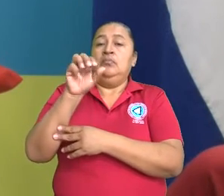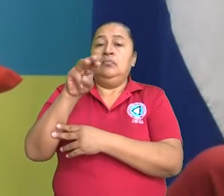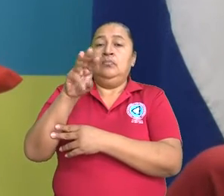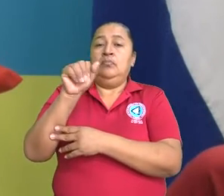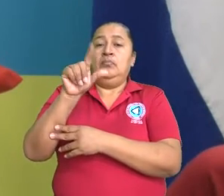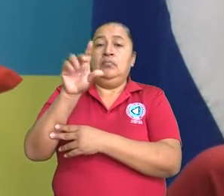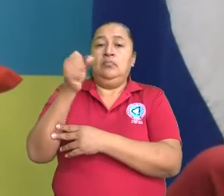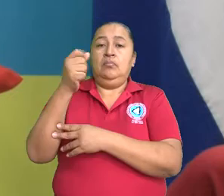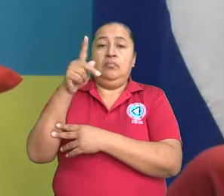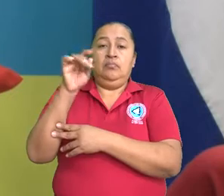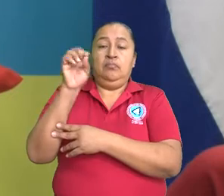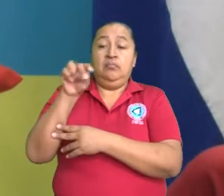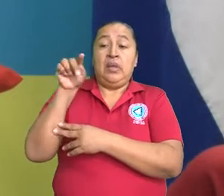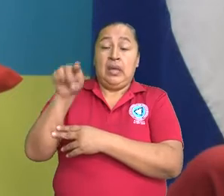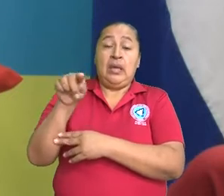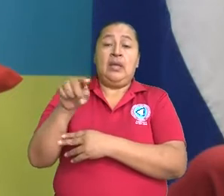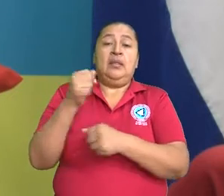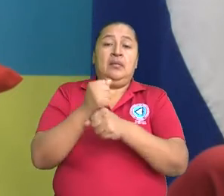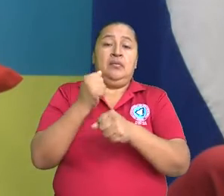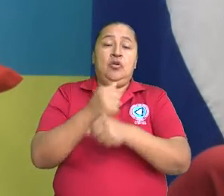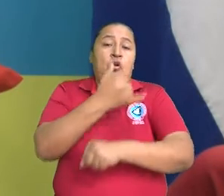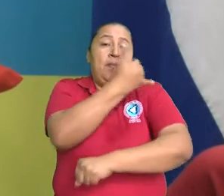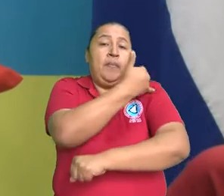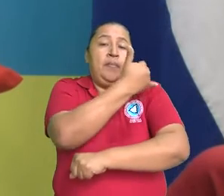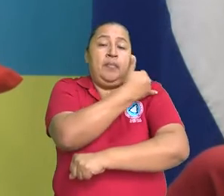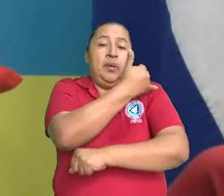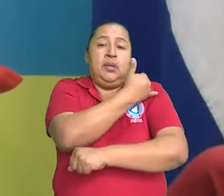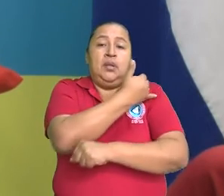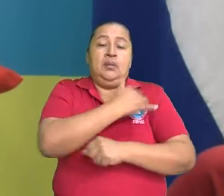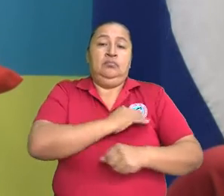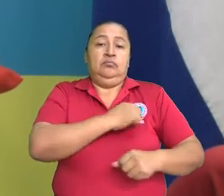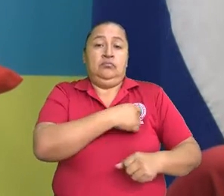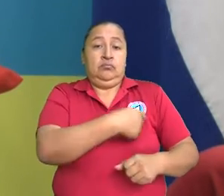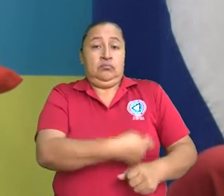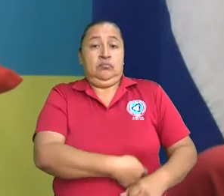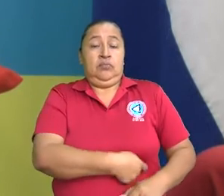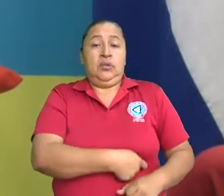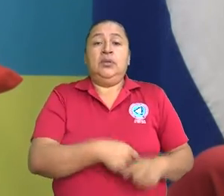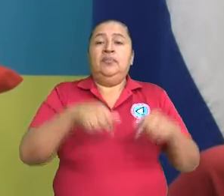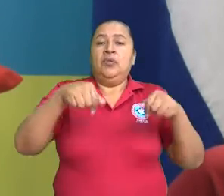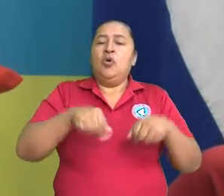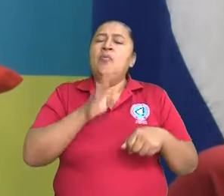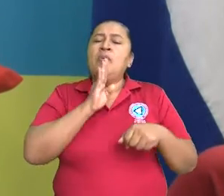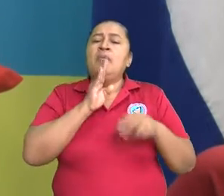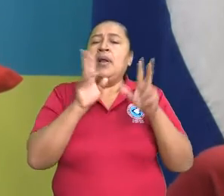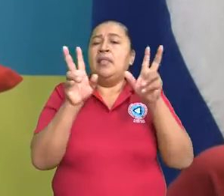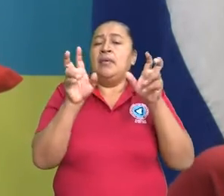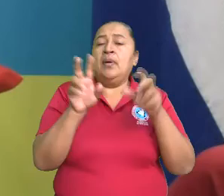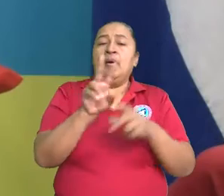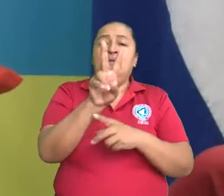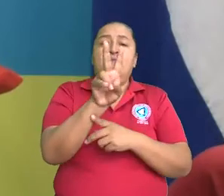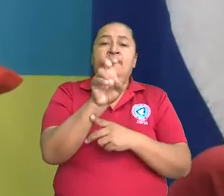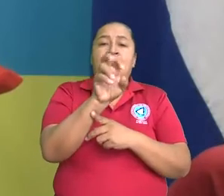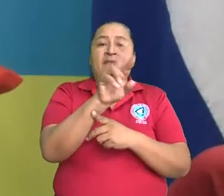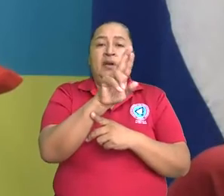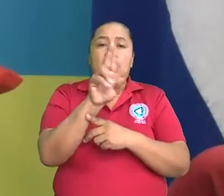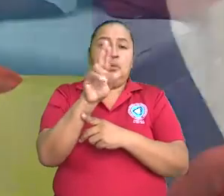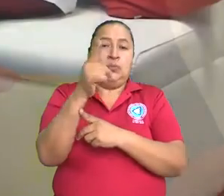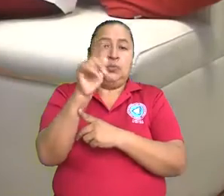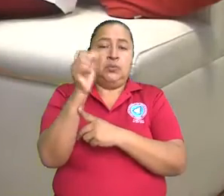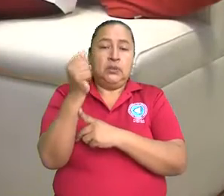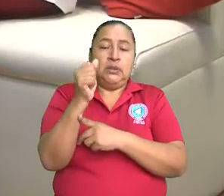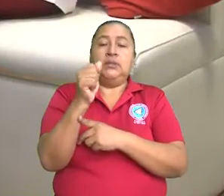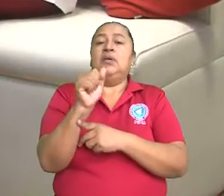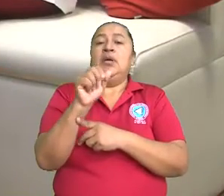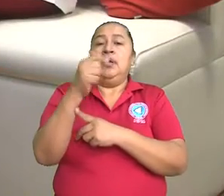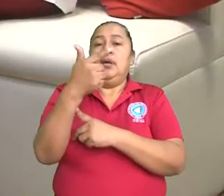Hospital Berta Calderón. Con ella vamos a estar conversando sobre las verrugas genitales. Bienvenida, doctora, mucho gusto. Muchas gracias. Es un